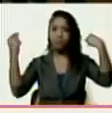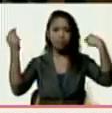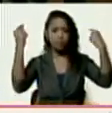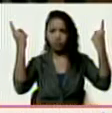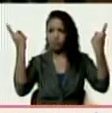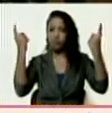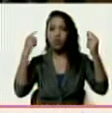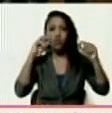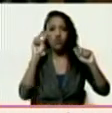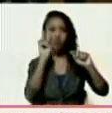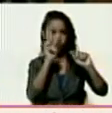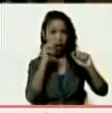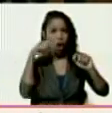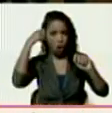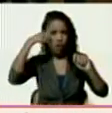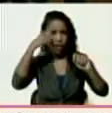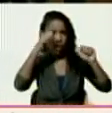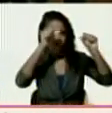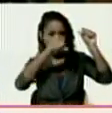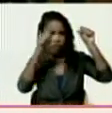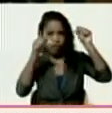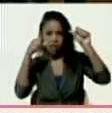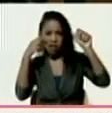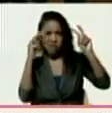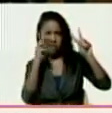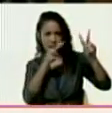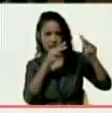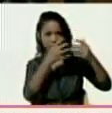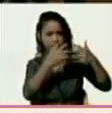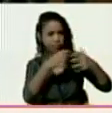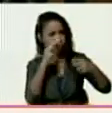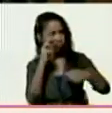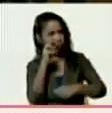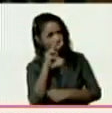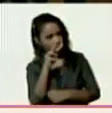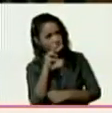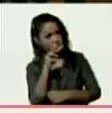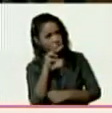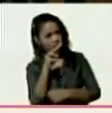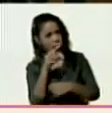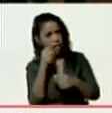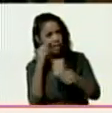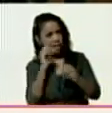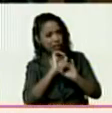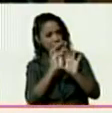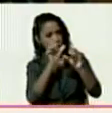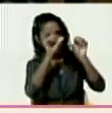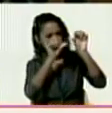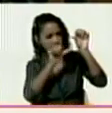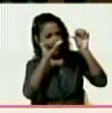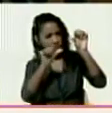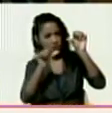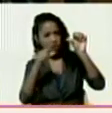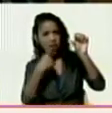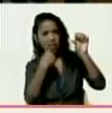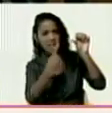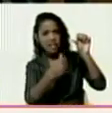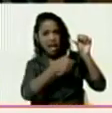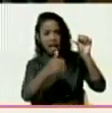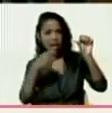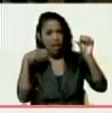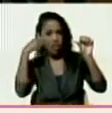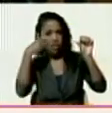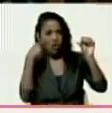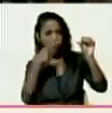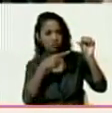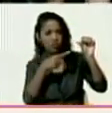videos y tú te pones a visualizar detalladamente lo que te decían en cada video,